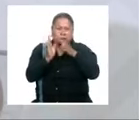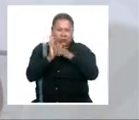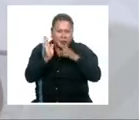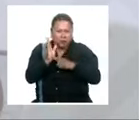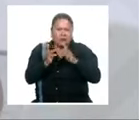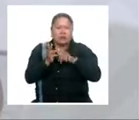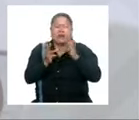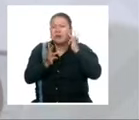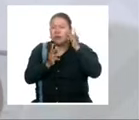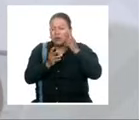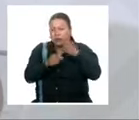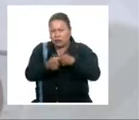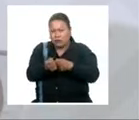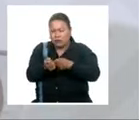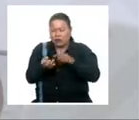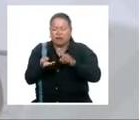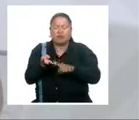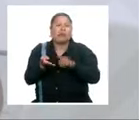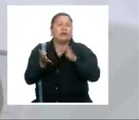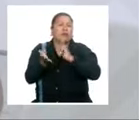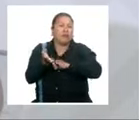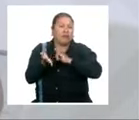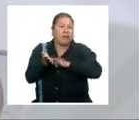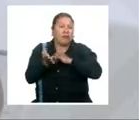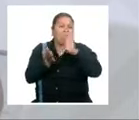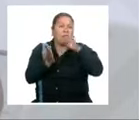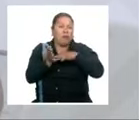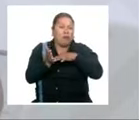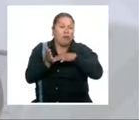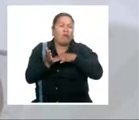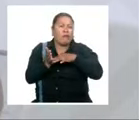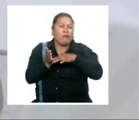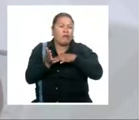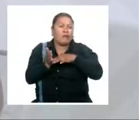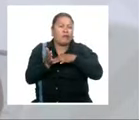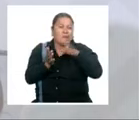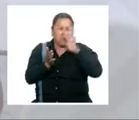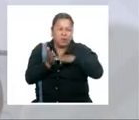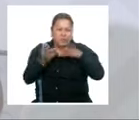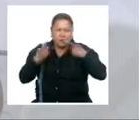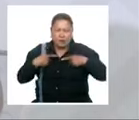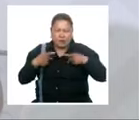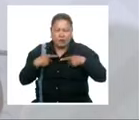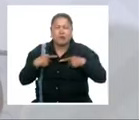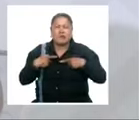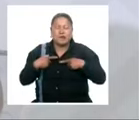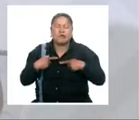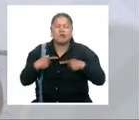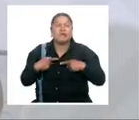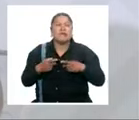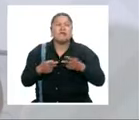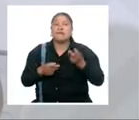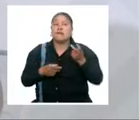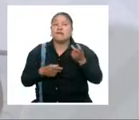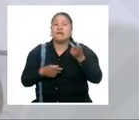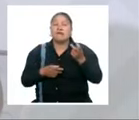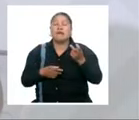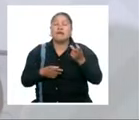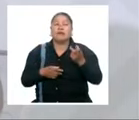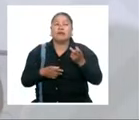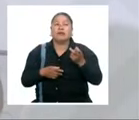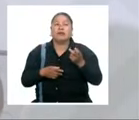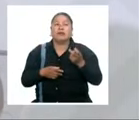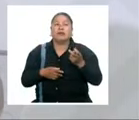Puerto Escondido y Ciudad Estepec, han operado 4,000 personas y 3 frecuencias acumuladas, de las cuales